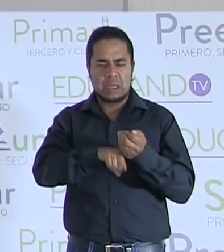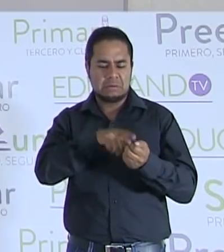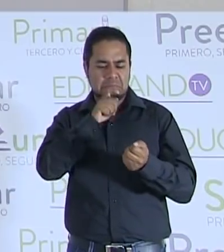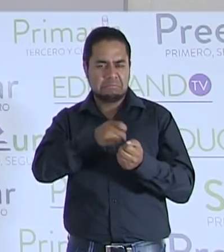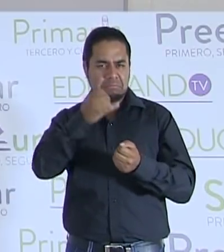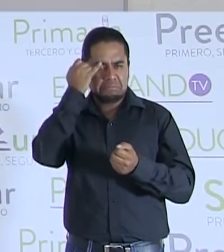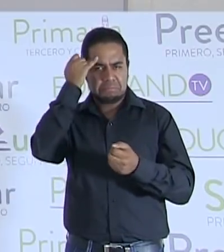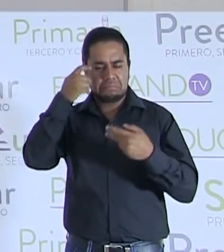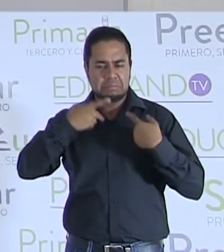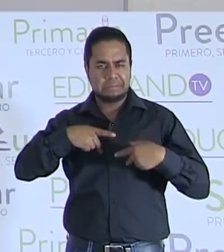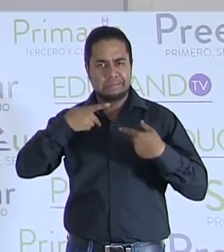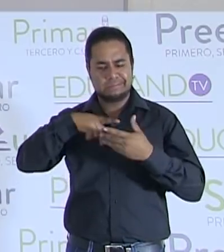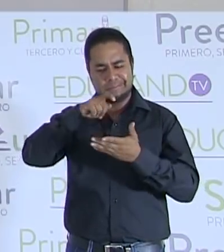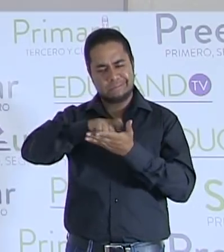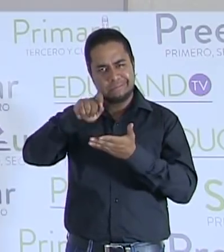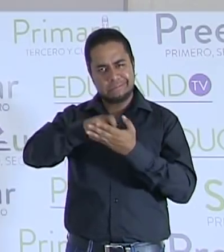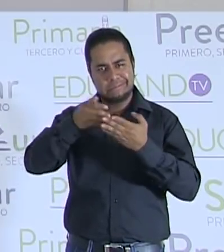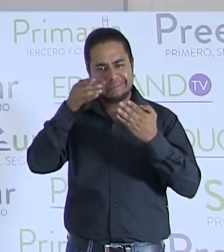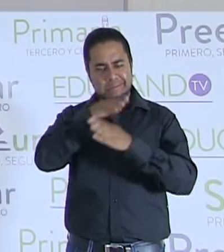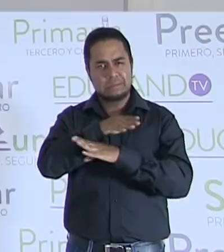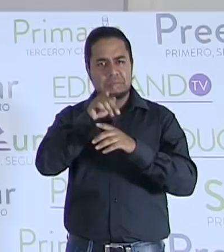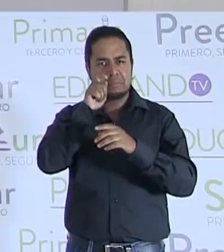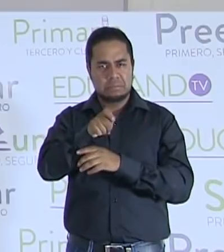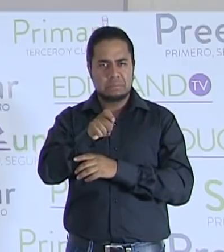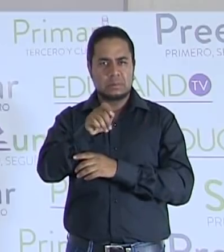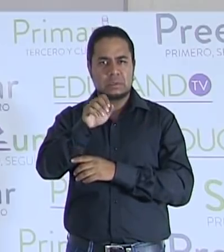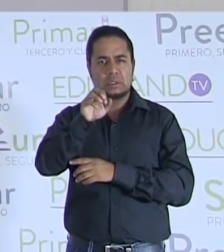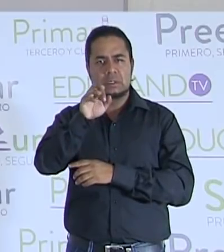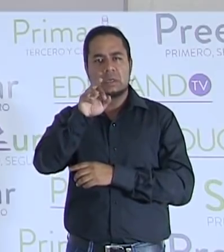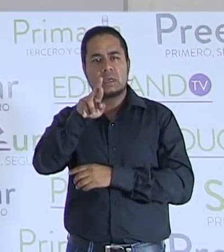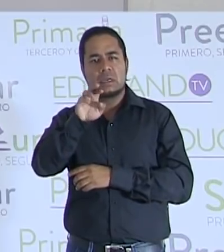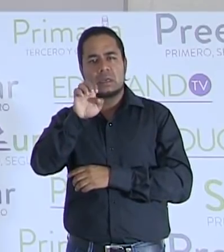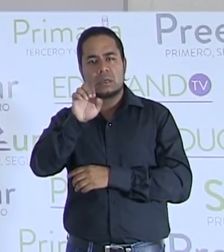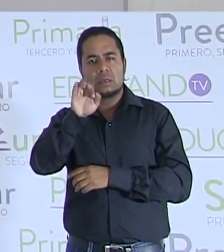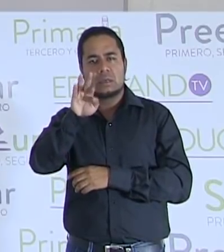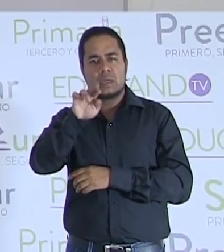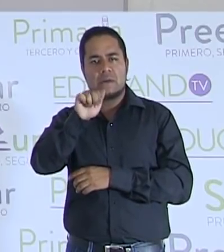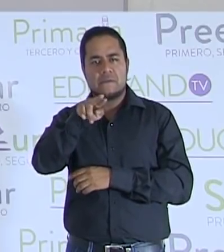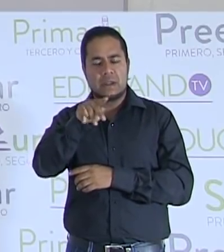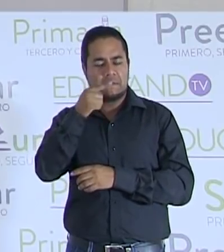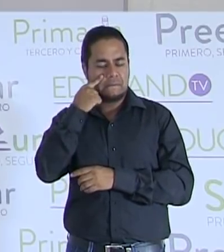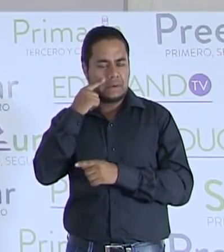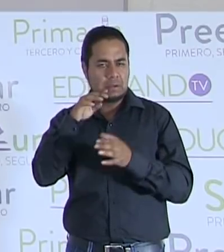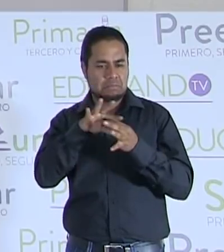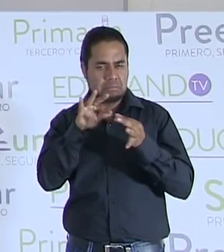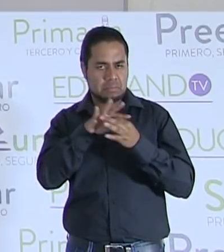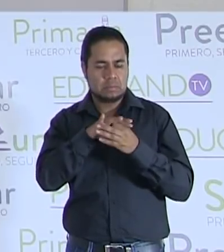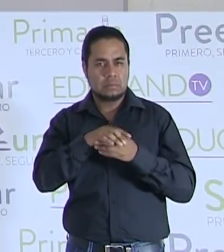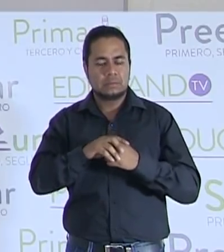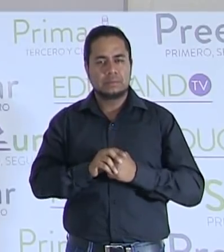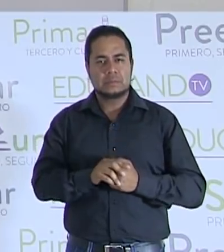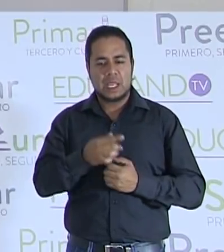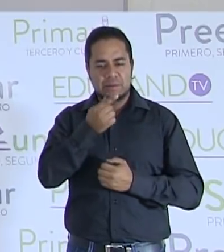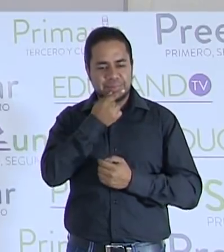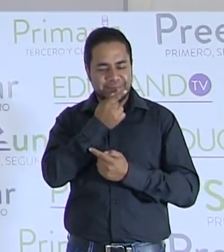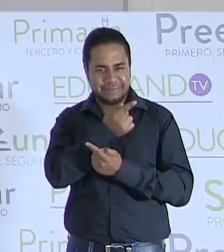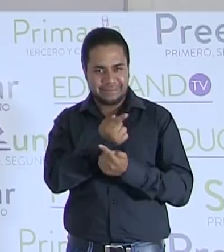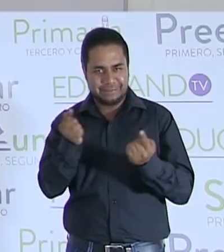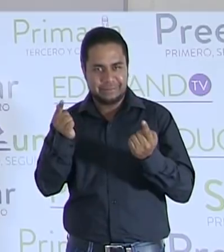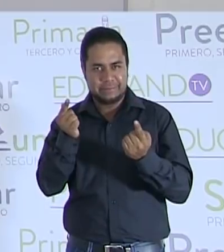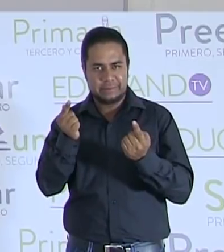autor acerca de los refranes. Dice de la siguiente manera: queridos niños,